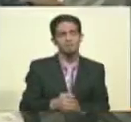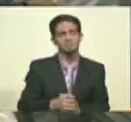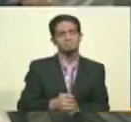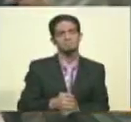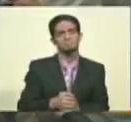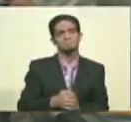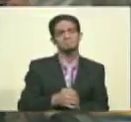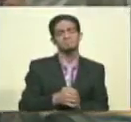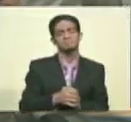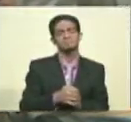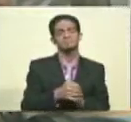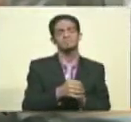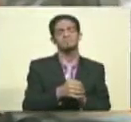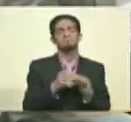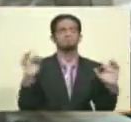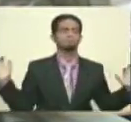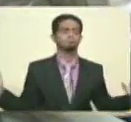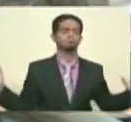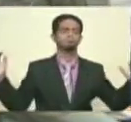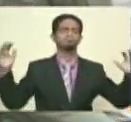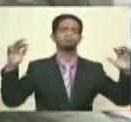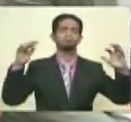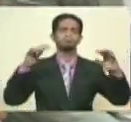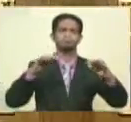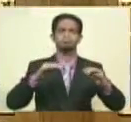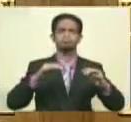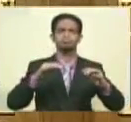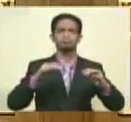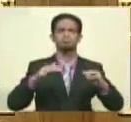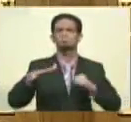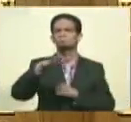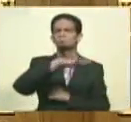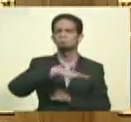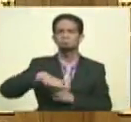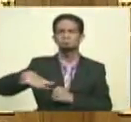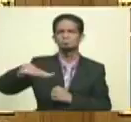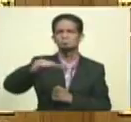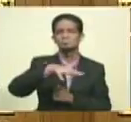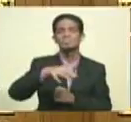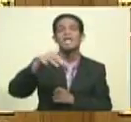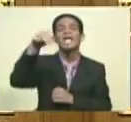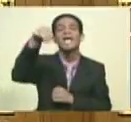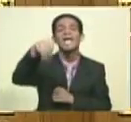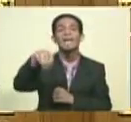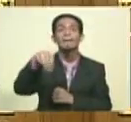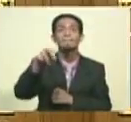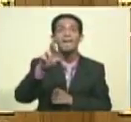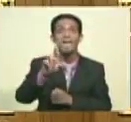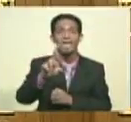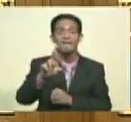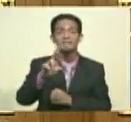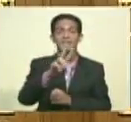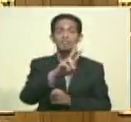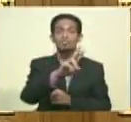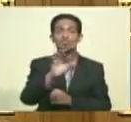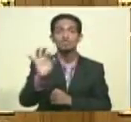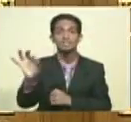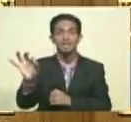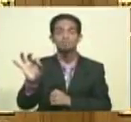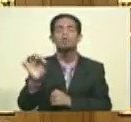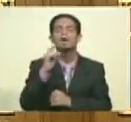de lo que ya era a nivel nacional el MBR 200,